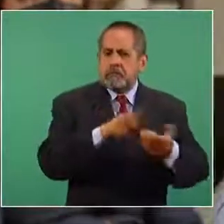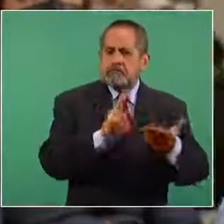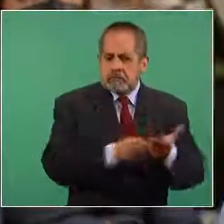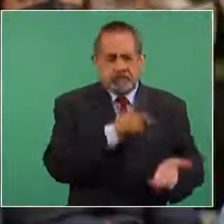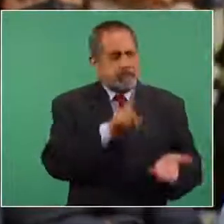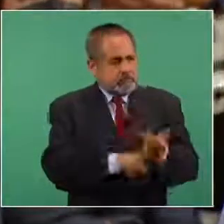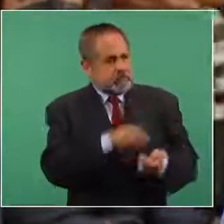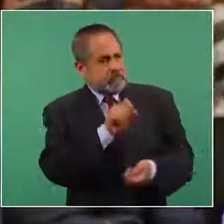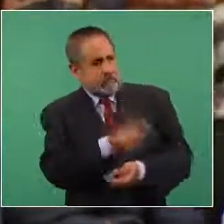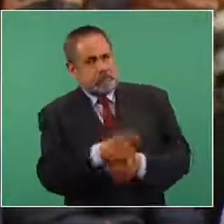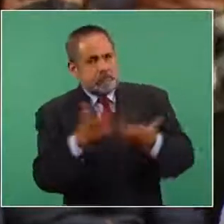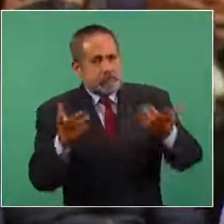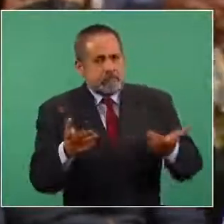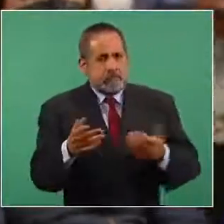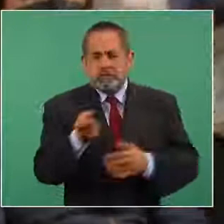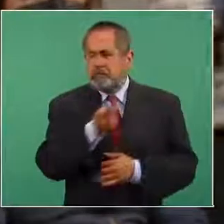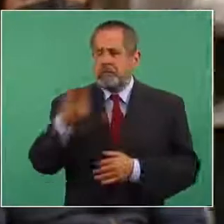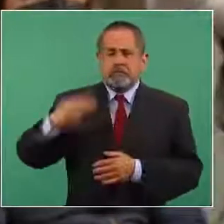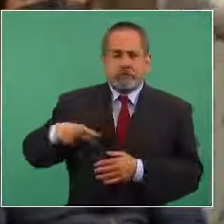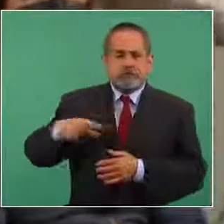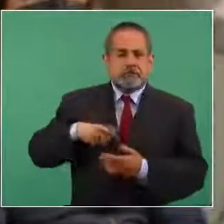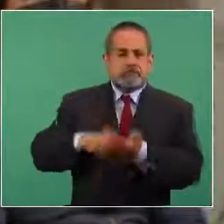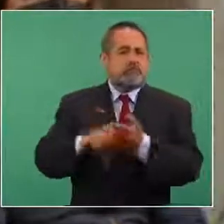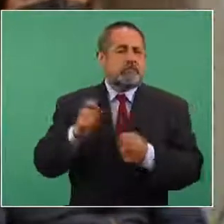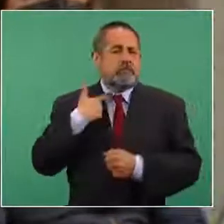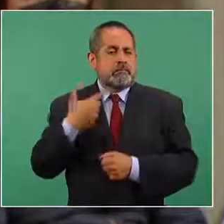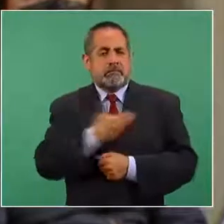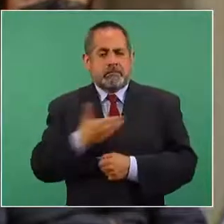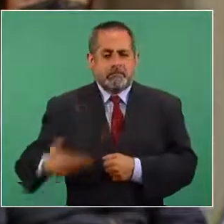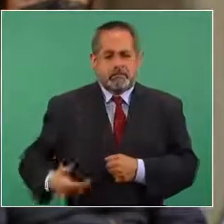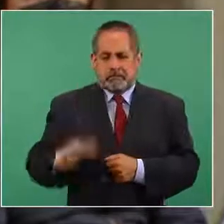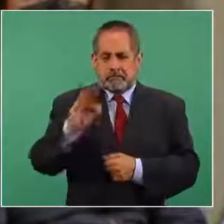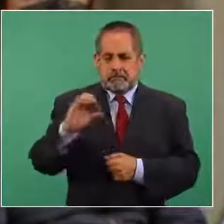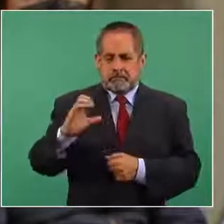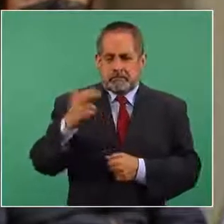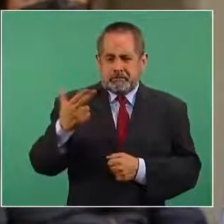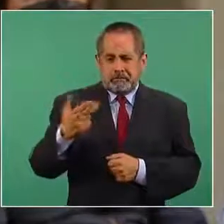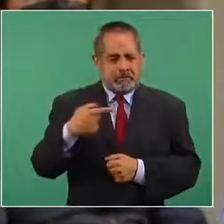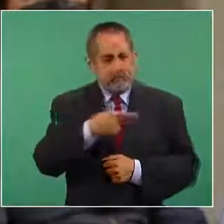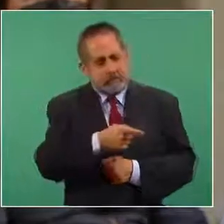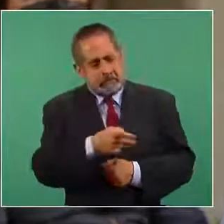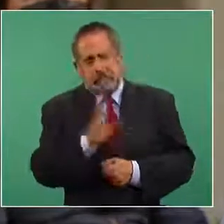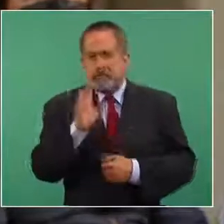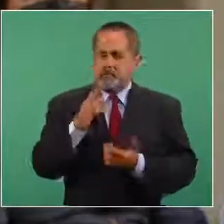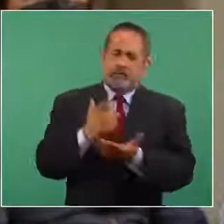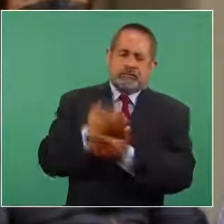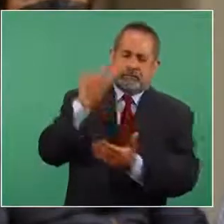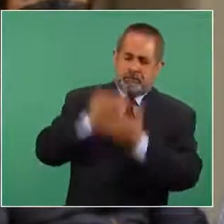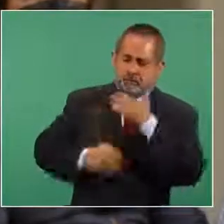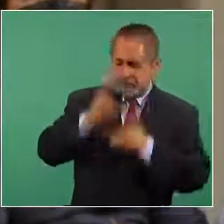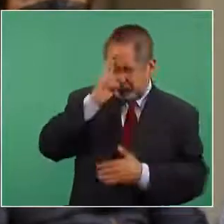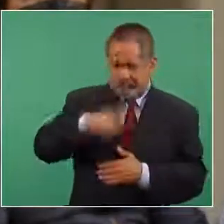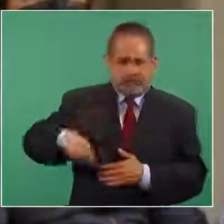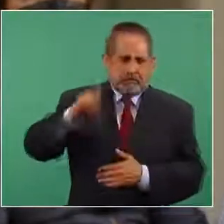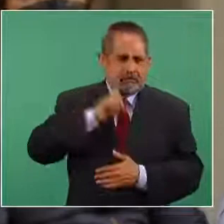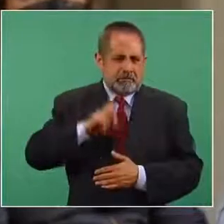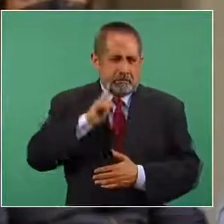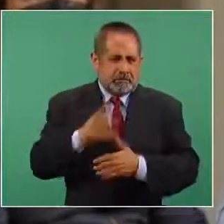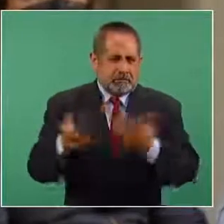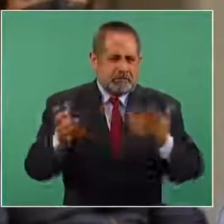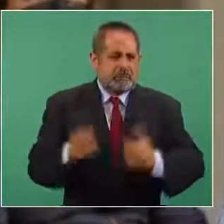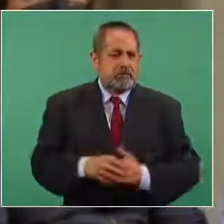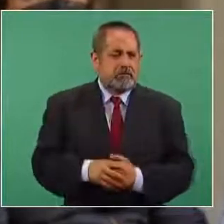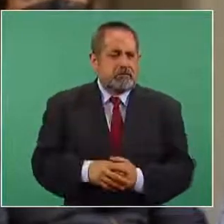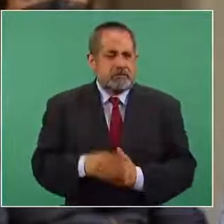pues, varias personas, entre ellos el expresidente Felipe Calderón, pues, lo toman como un agravio a las víctimas, como incluso